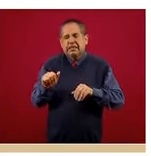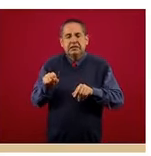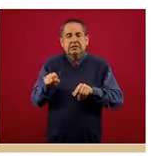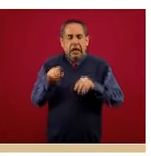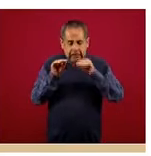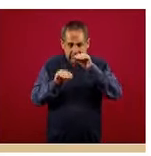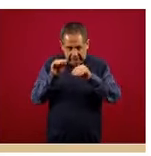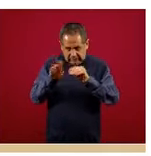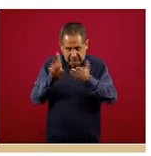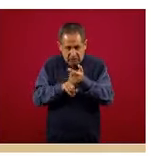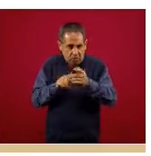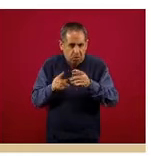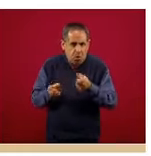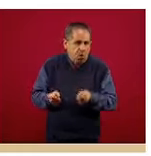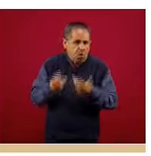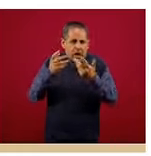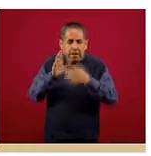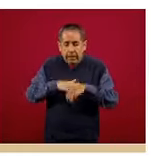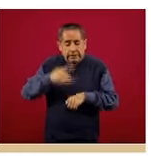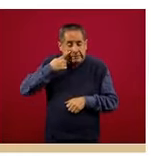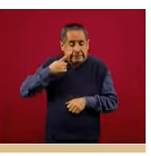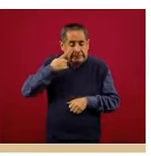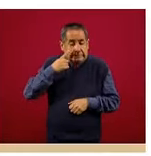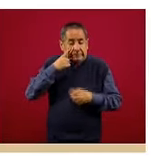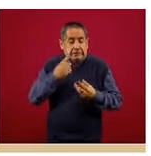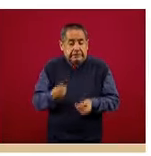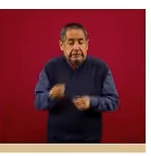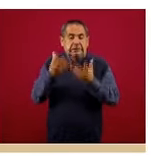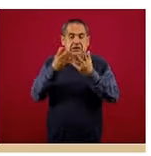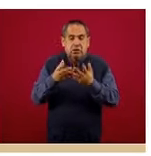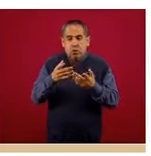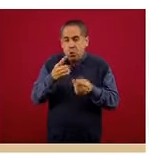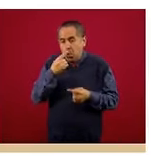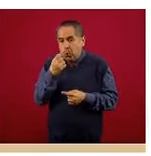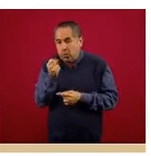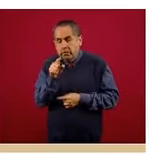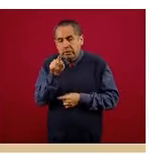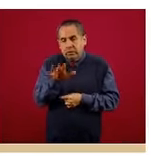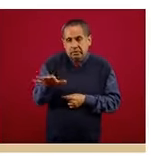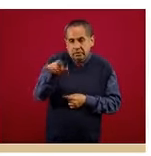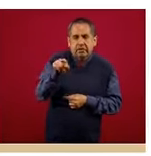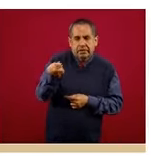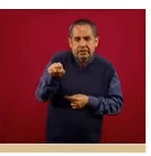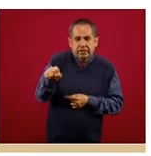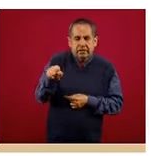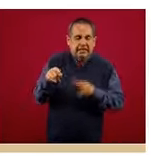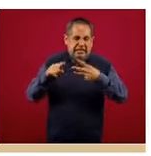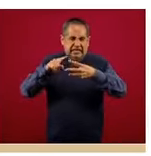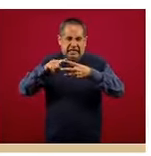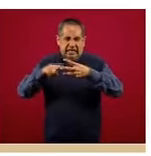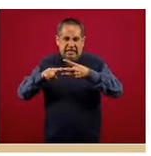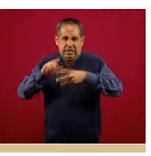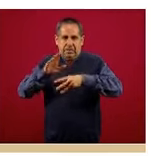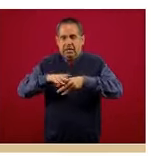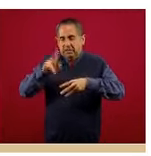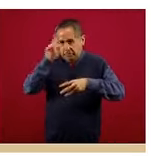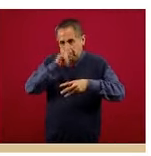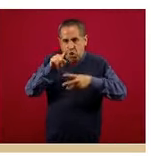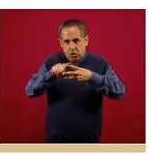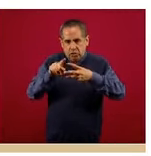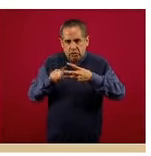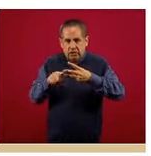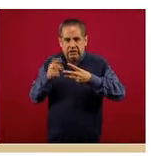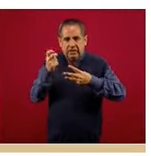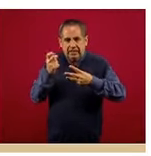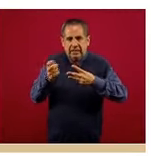son aquellos que están teniendo la mayor tasa de incidencia, que en este caso son 3, y así sucesivamente